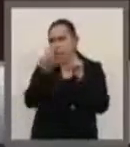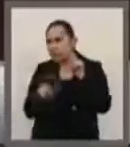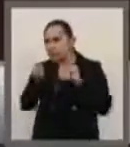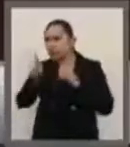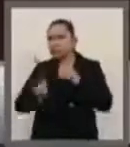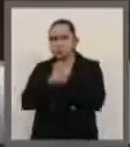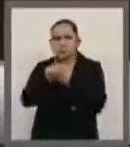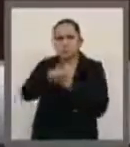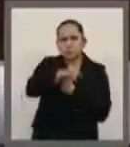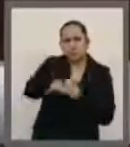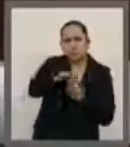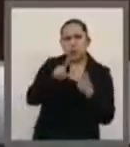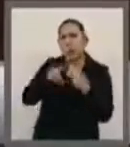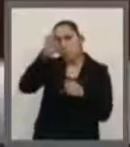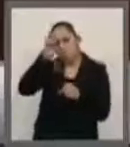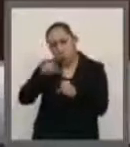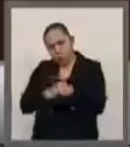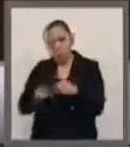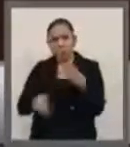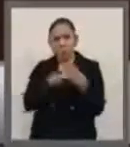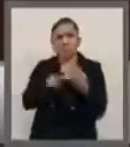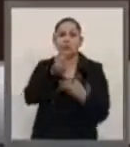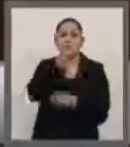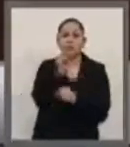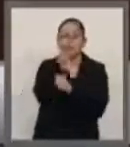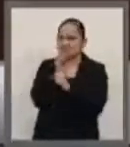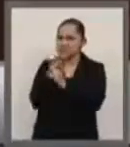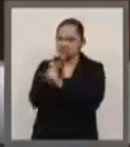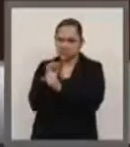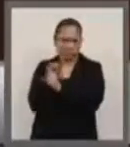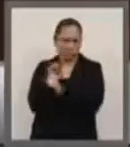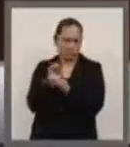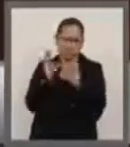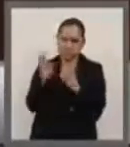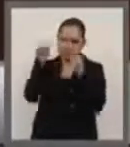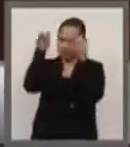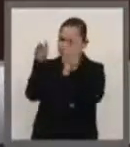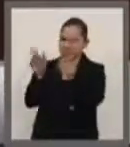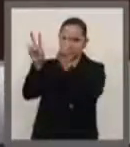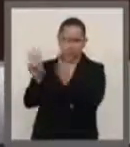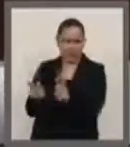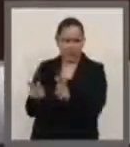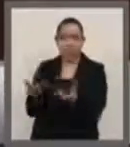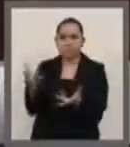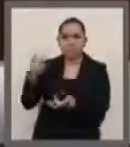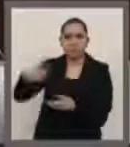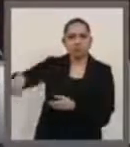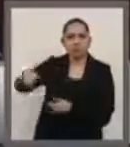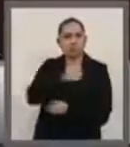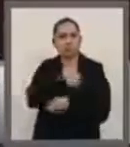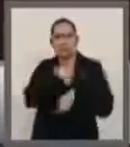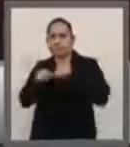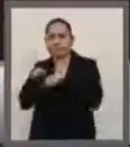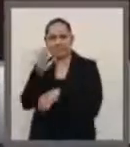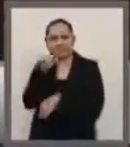preservar la cultura y a realizar investigación básica y aplicada, cuyos trabajos son apreciados a nivel